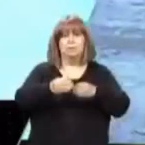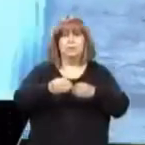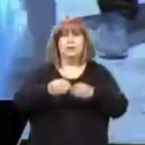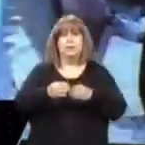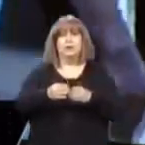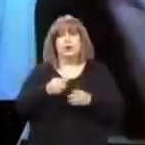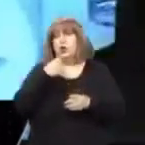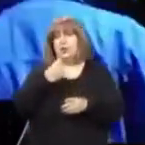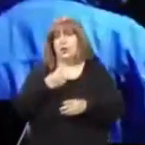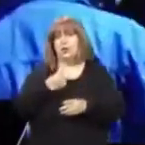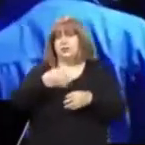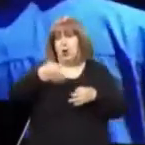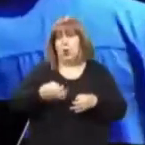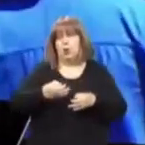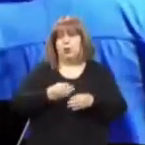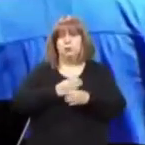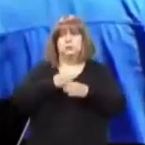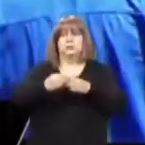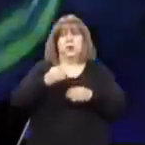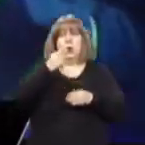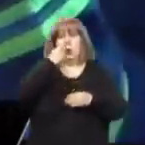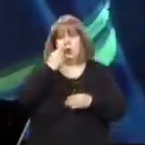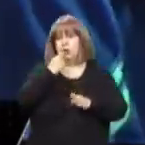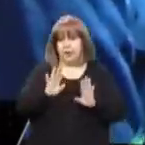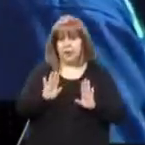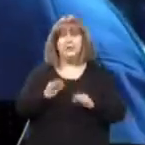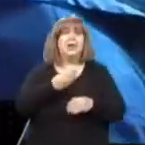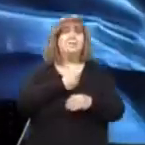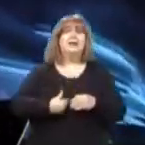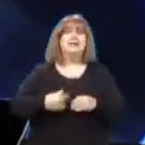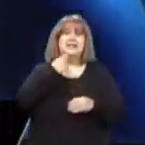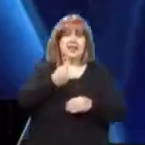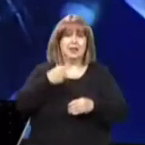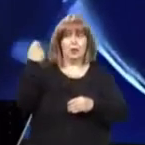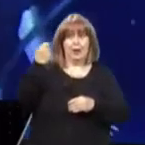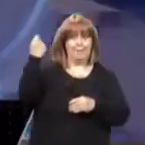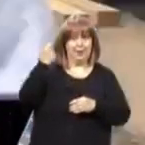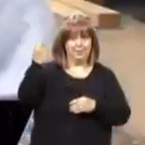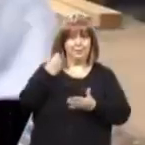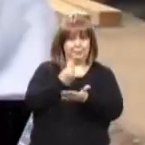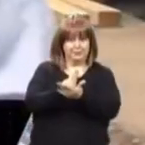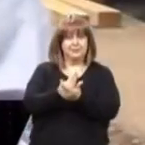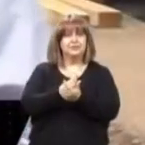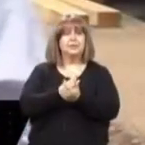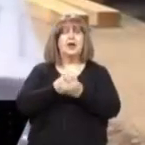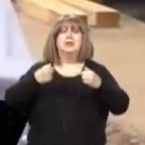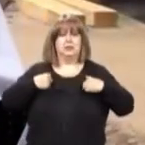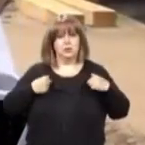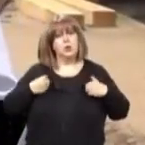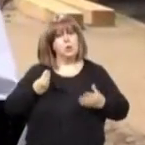va a terminar. Veremos qué es lo que sucede. Si quieren, compartimos lo que decía Alberto Fernández en La Pampa. Bien. Hoy hemos